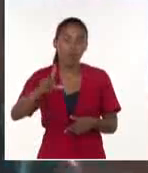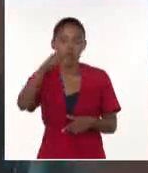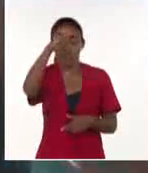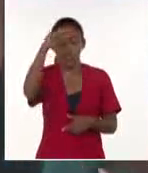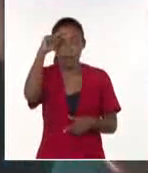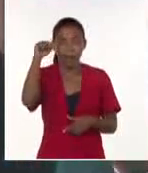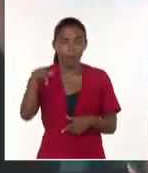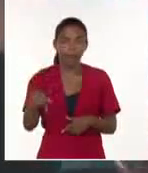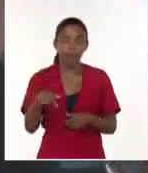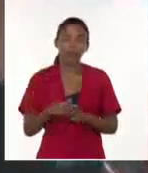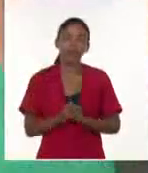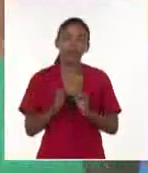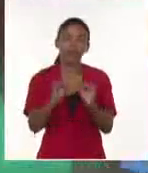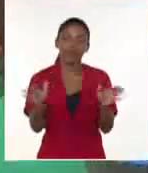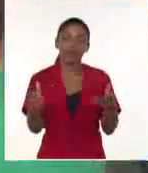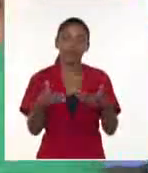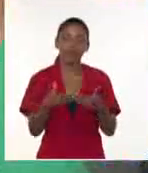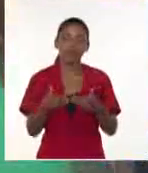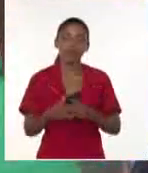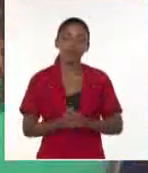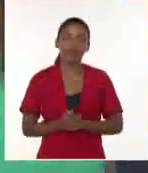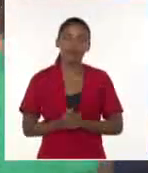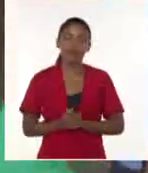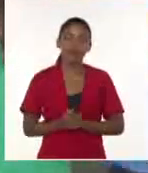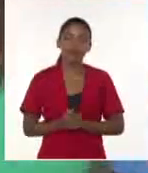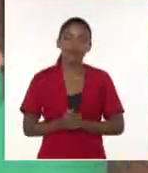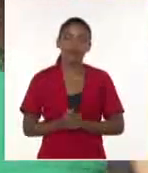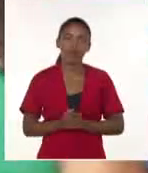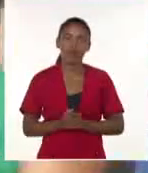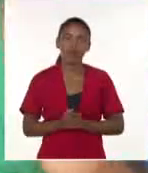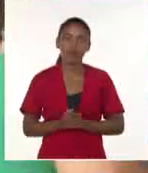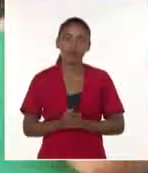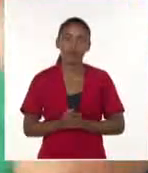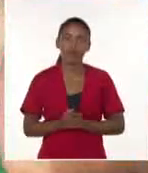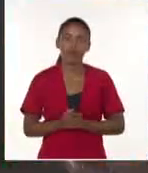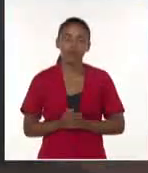En Matanzas, Ana Valdés Portillo, Canal Cubano de Noticias.